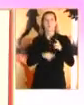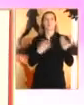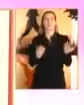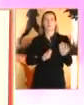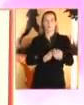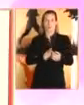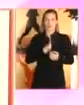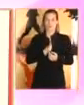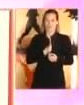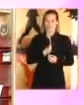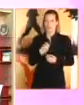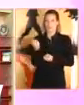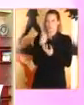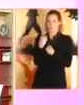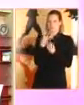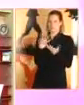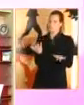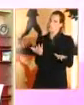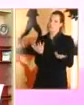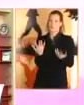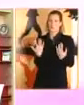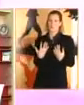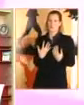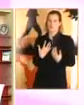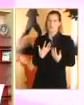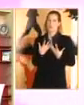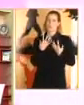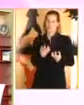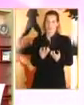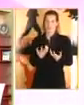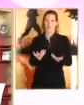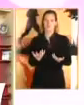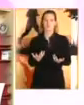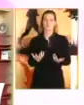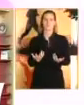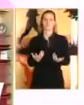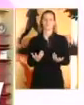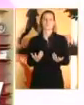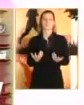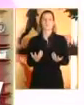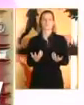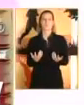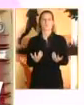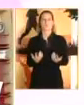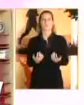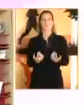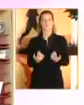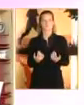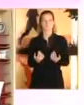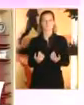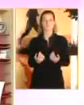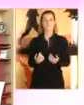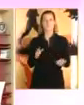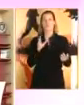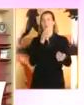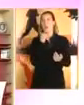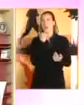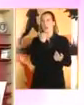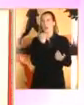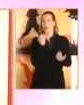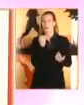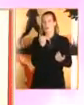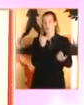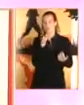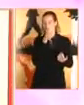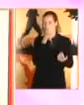en el cuerpo fue bastante serio. Y bueno, pues añadido así, nada, pues que es muy rebelde a consecuencia de su